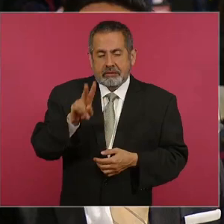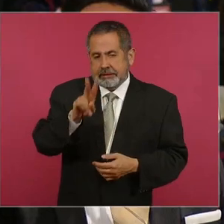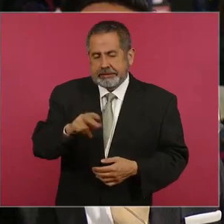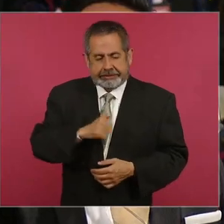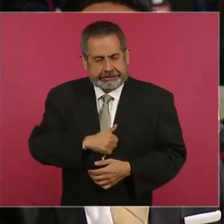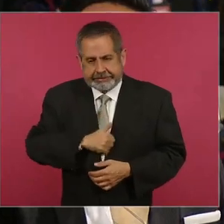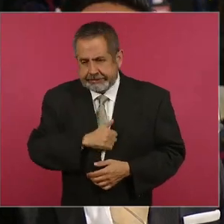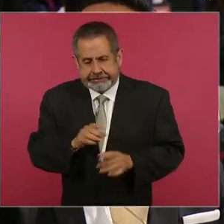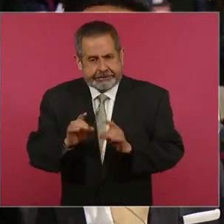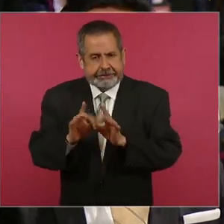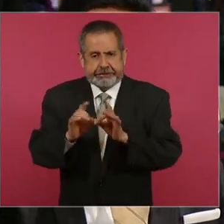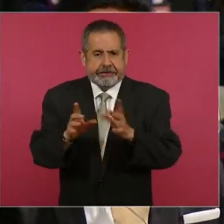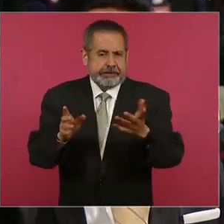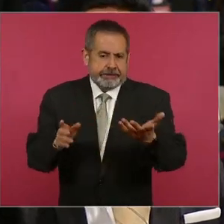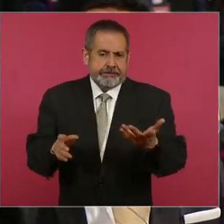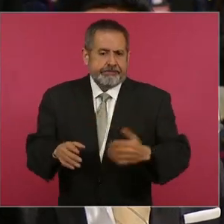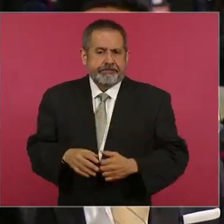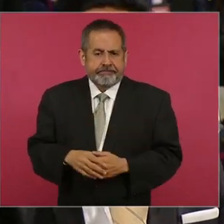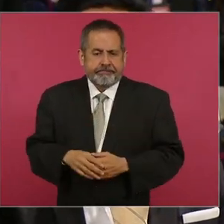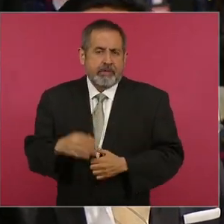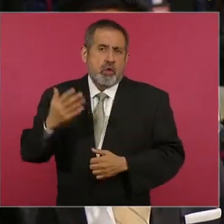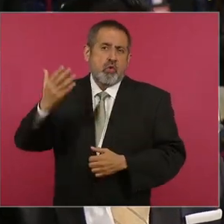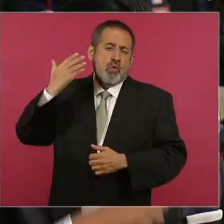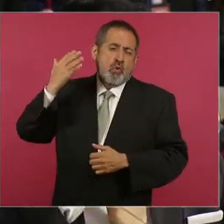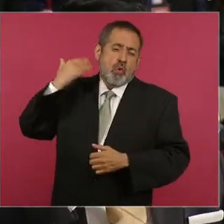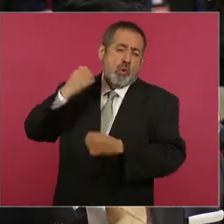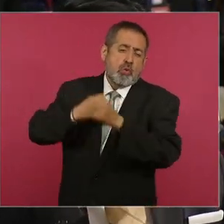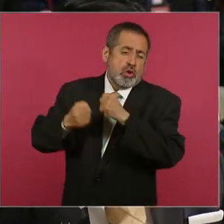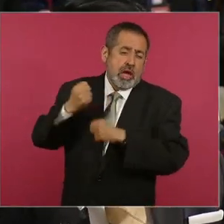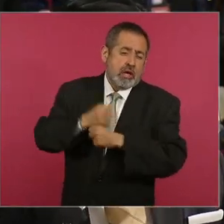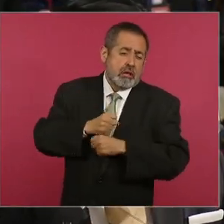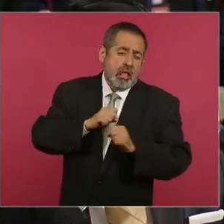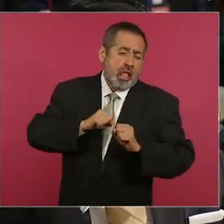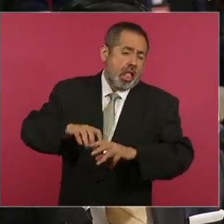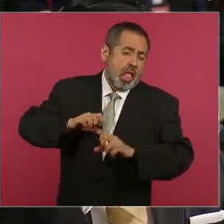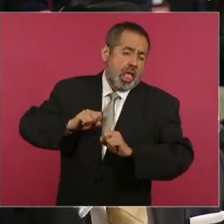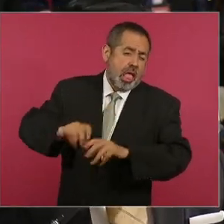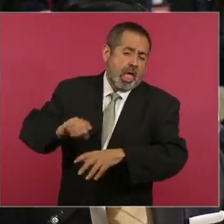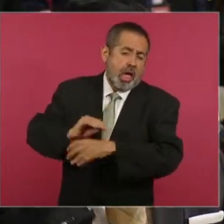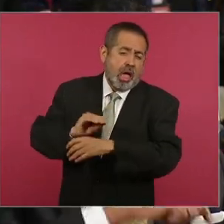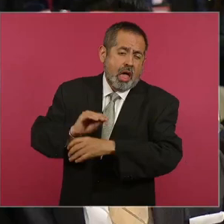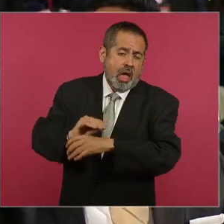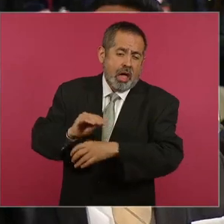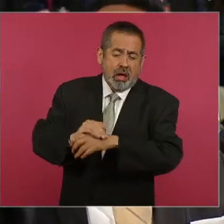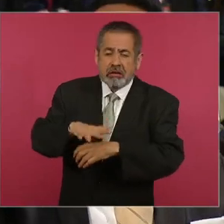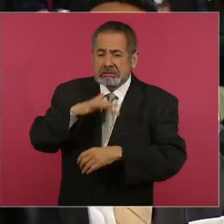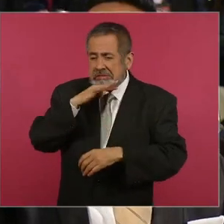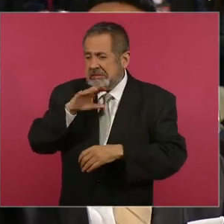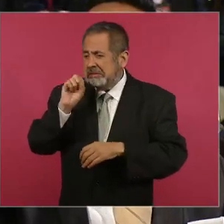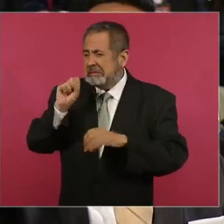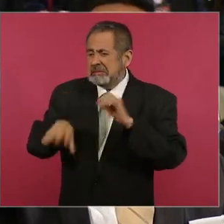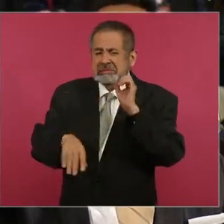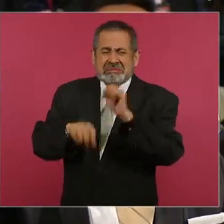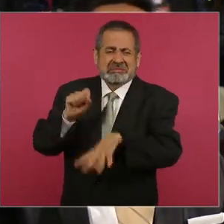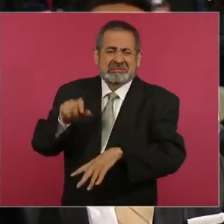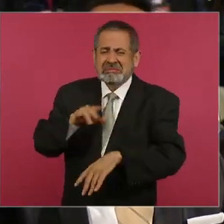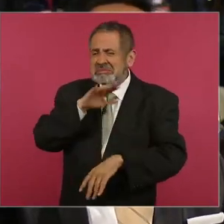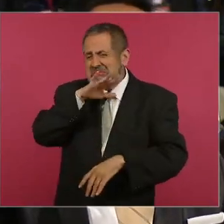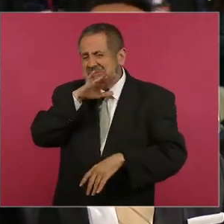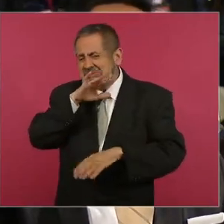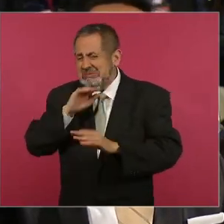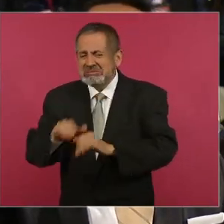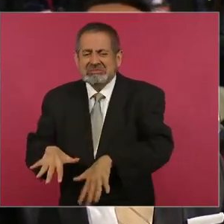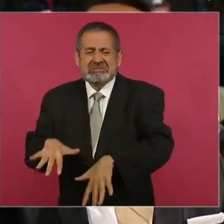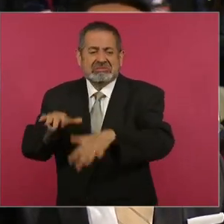debido a sexenios en que se permitió muchísimo la instalación de empresas, el